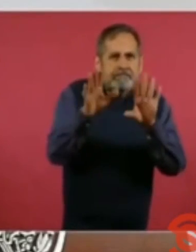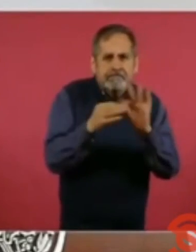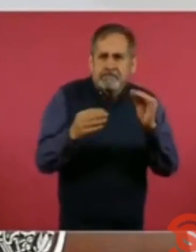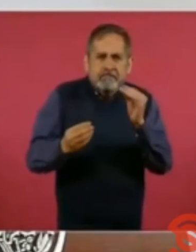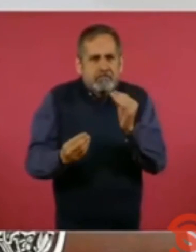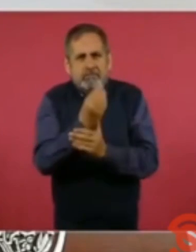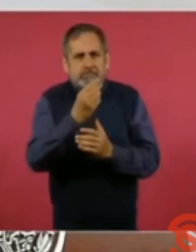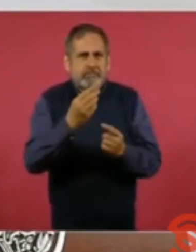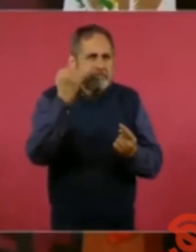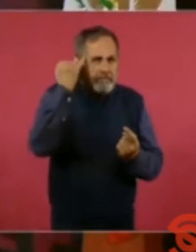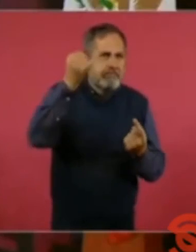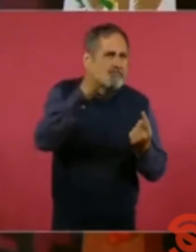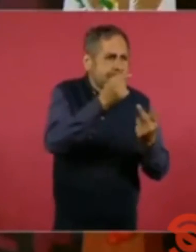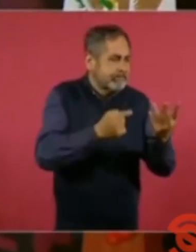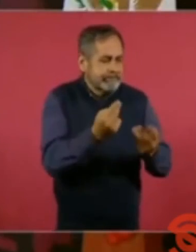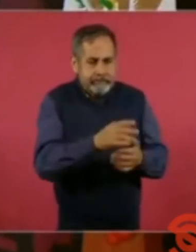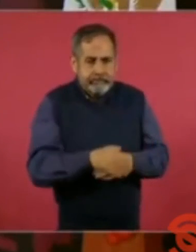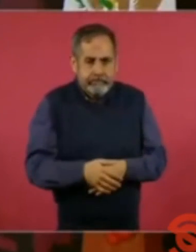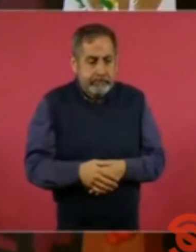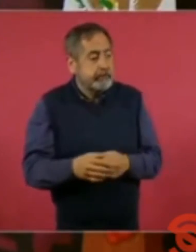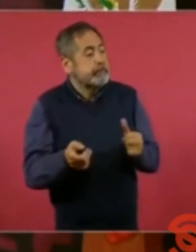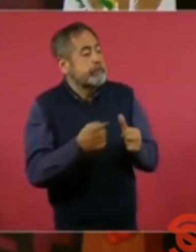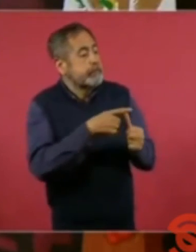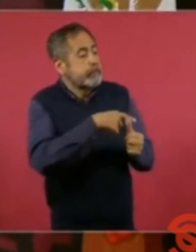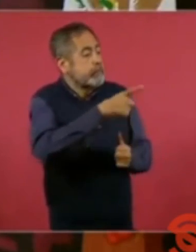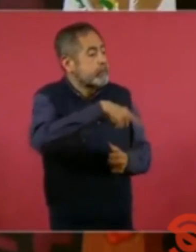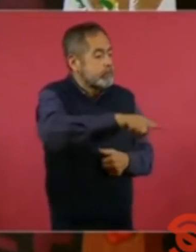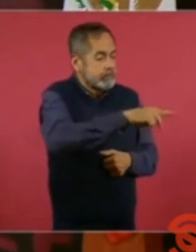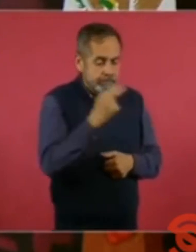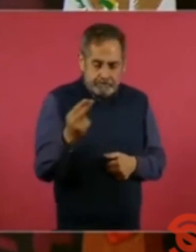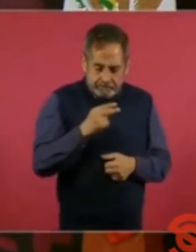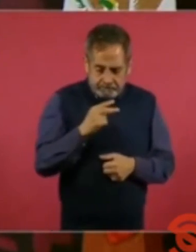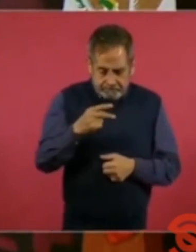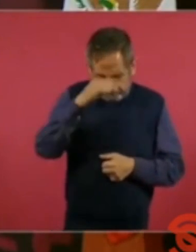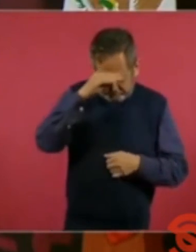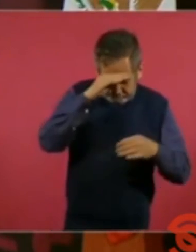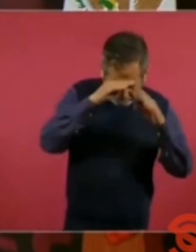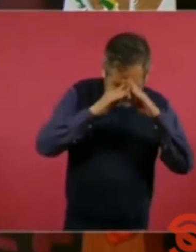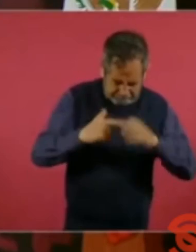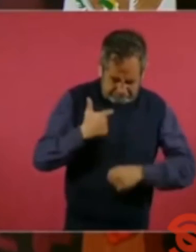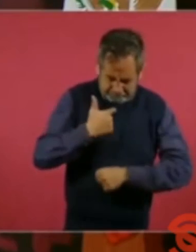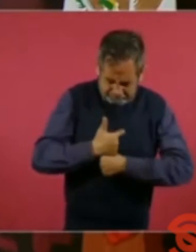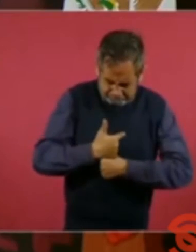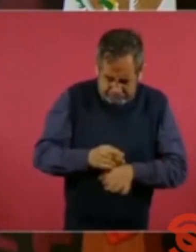entiendan que ya hay una nueva realidad y busquen